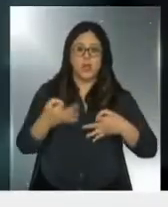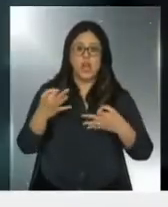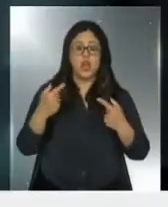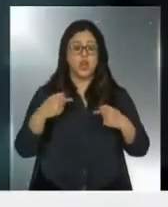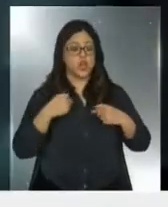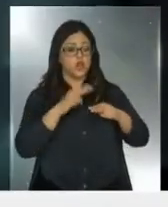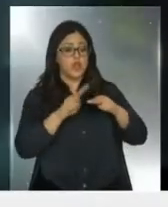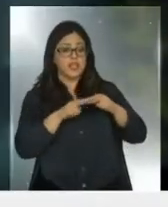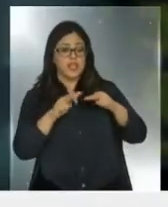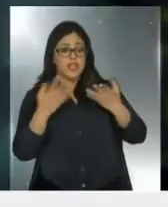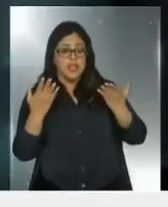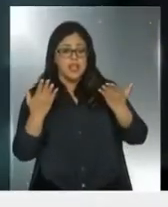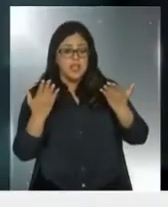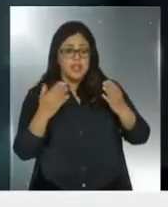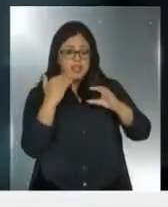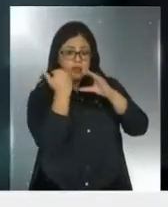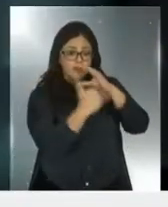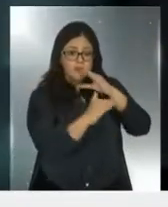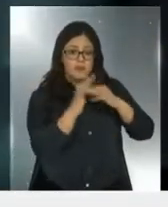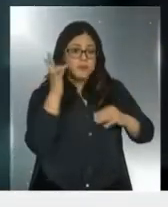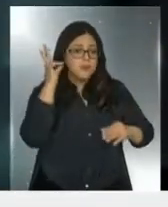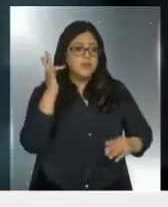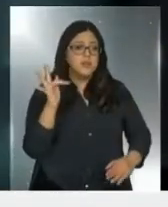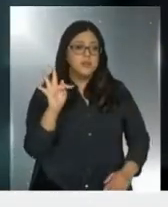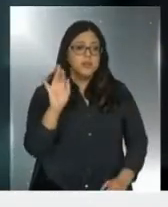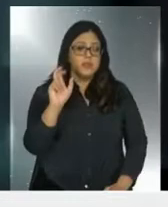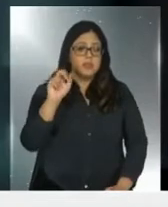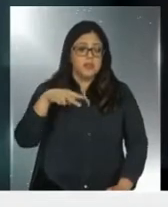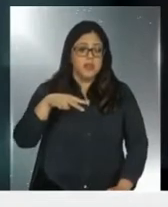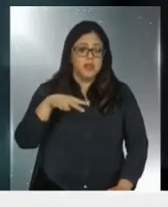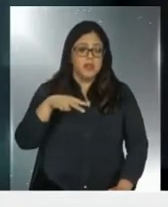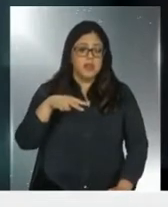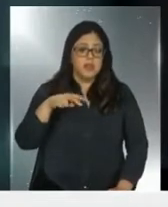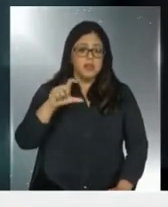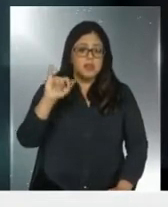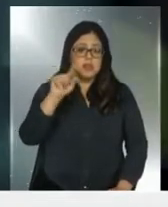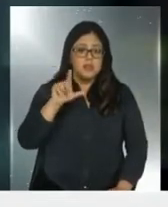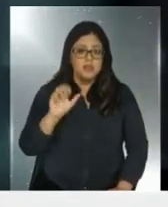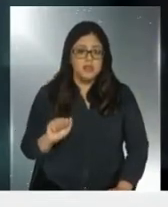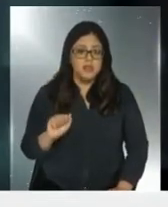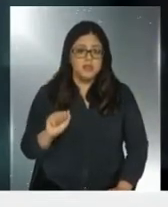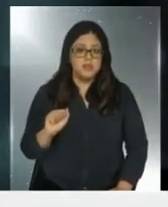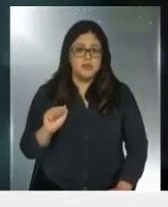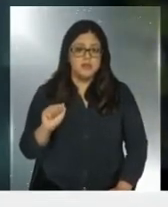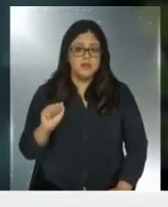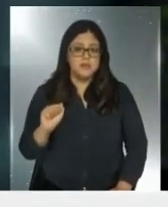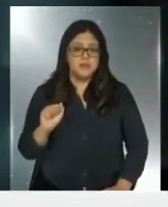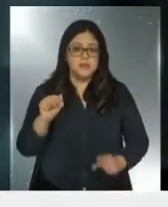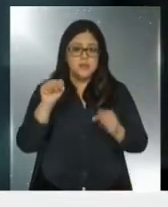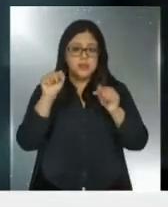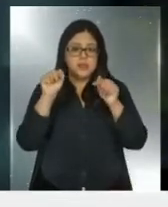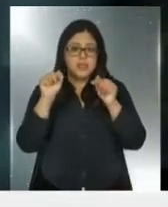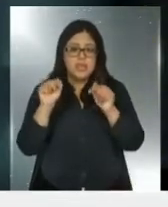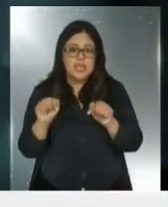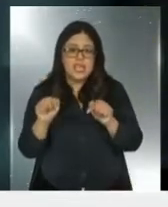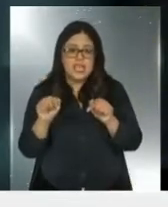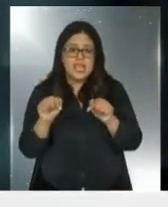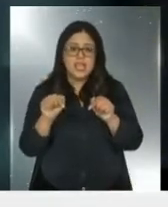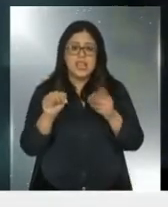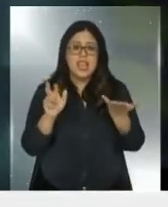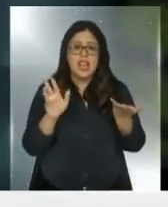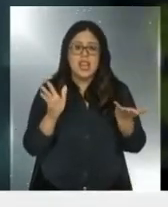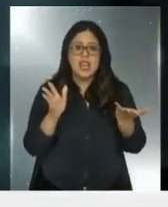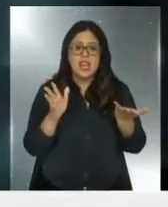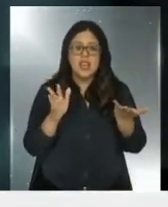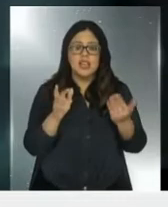hacer ahora, enviarle a Francisca un enlace para que baje un programa y que en el fondo este programa va a ser un ransomware que va a encriptar